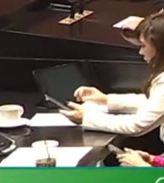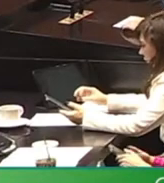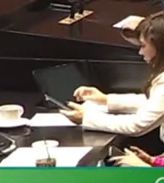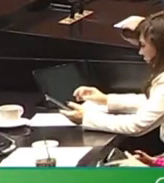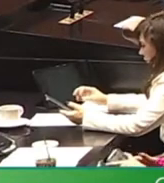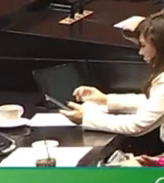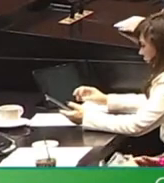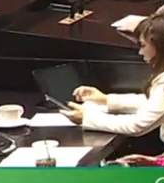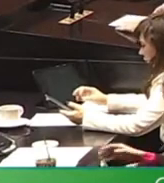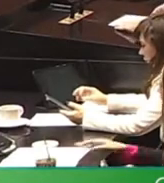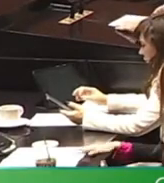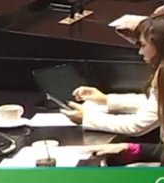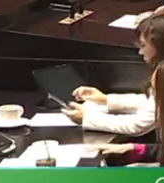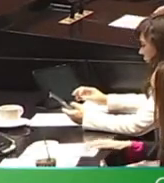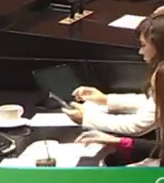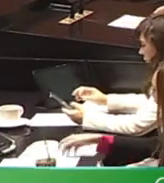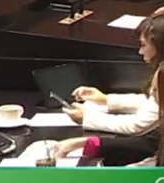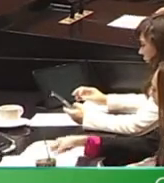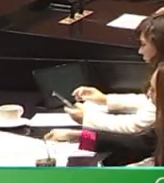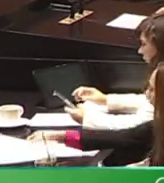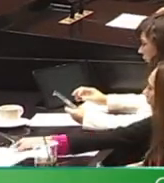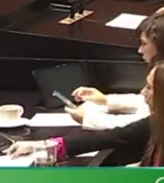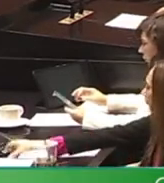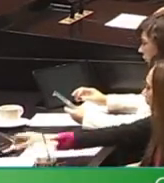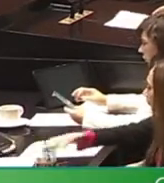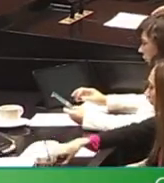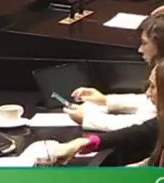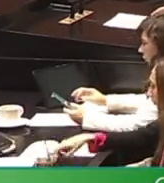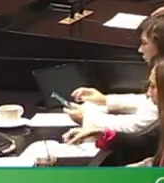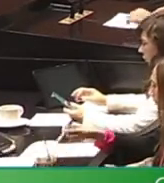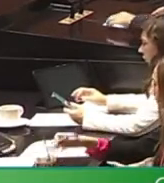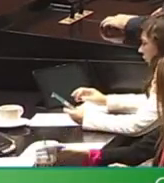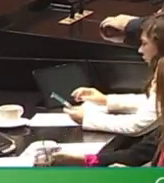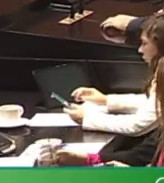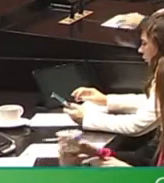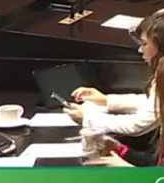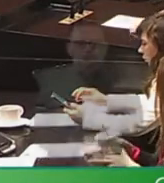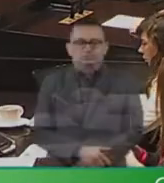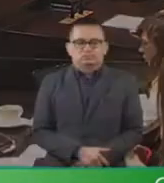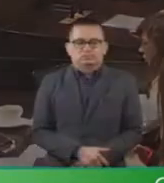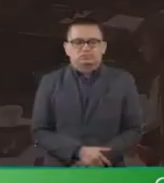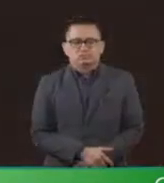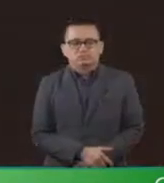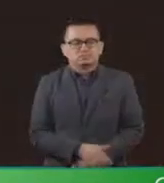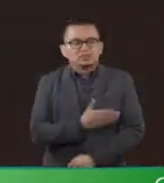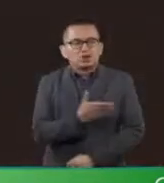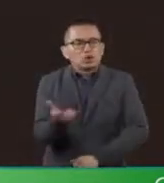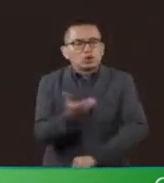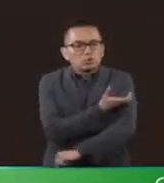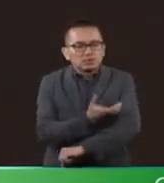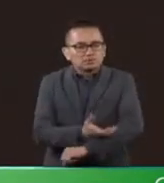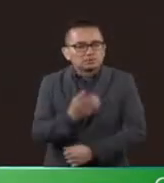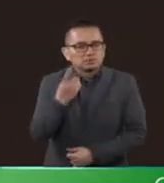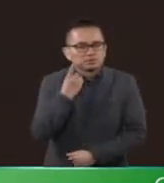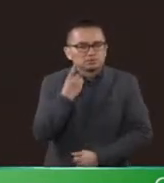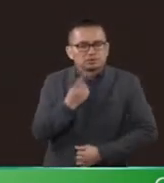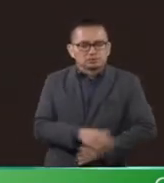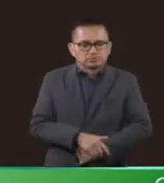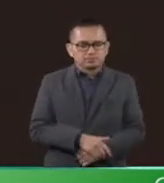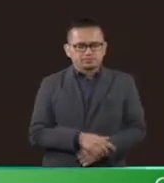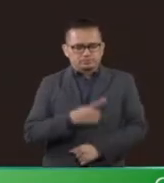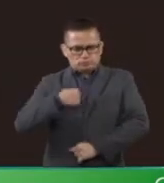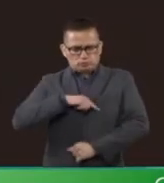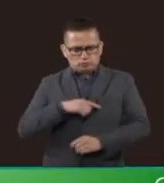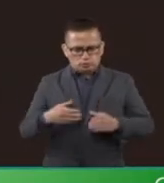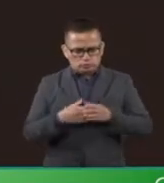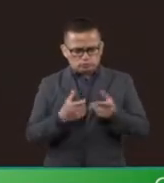Con su permiso, presidenta. Adelante. Compañeros diputados y diputadas, a nombre del Grupo Parlamentario Movimiento Ciudadano,